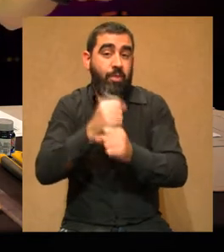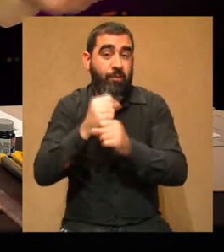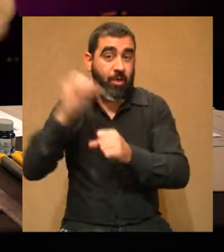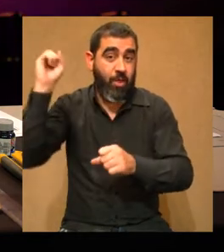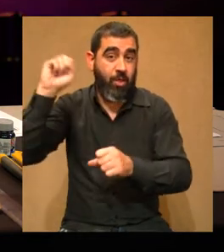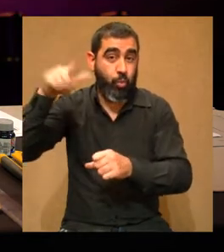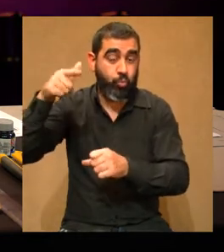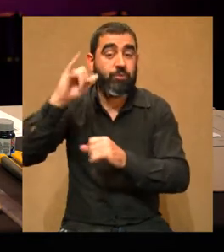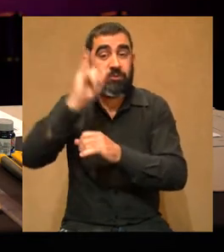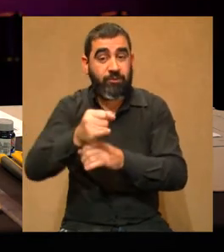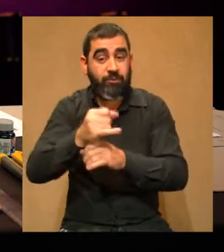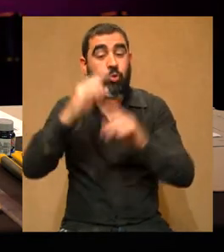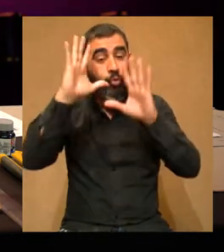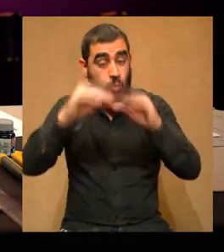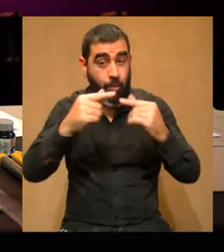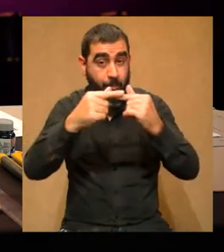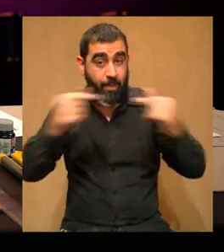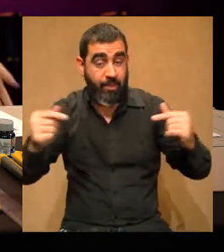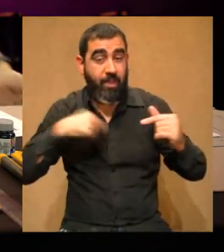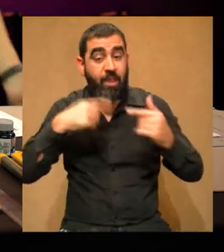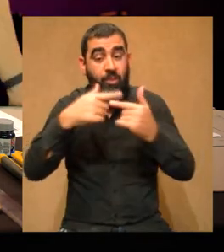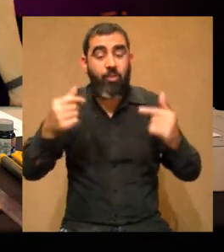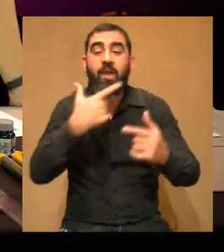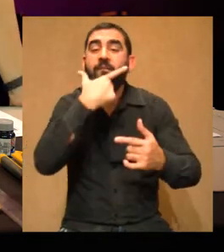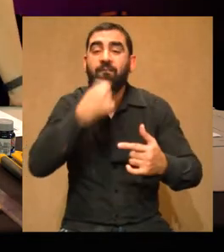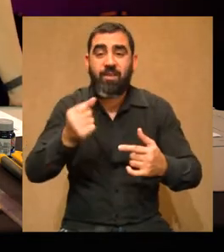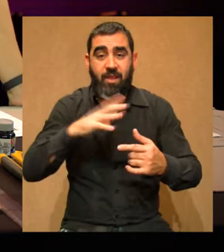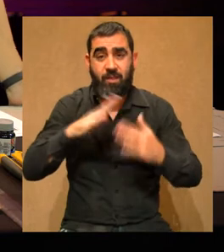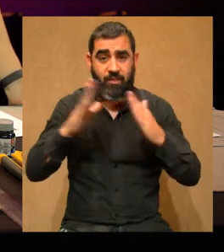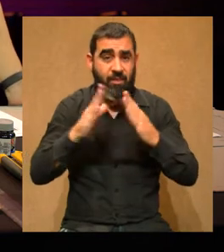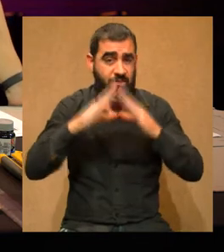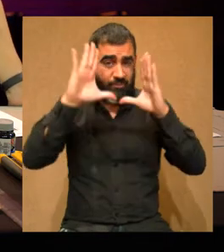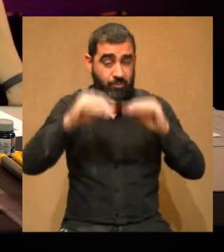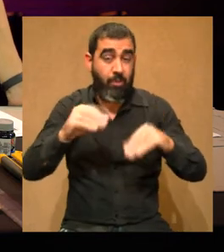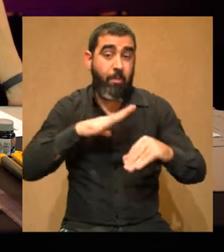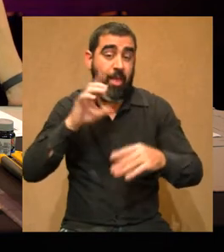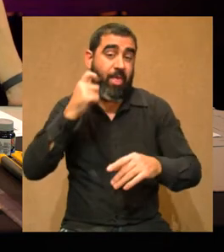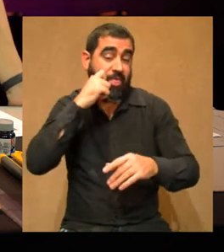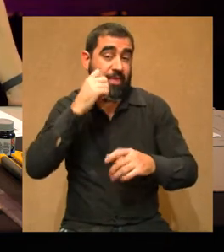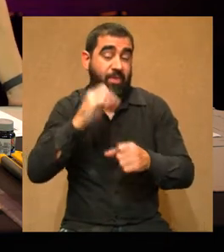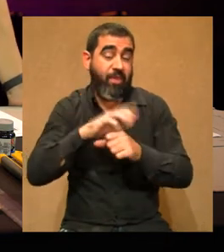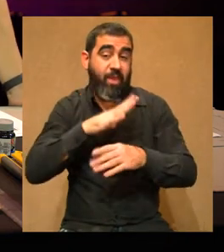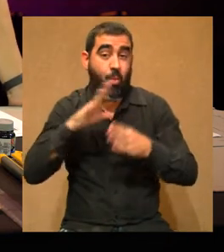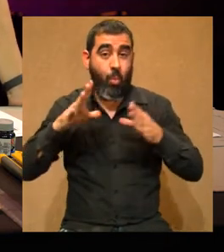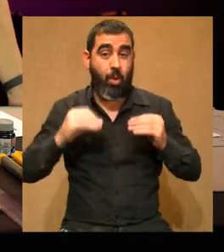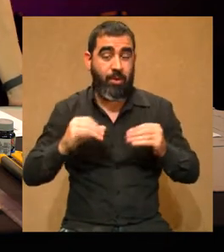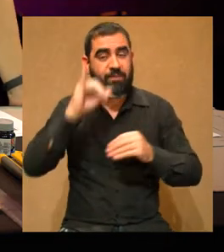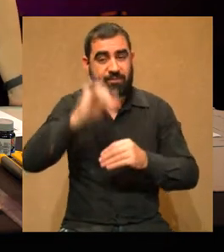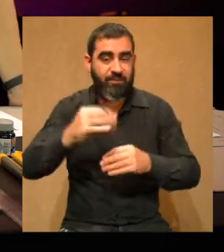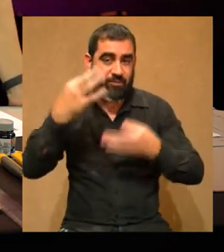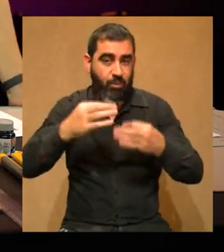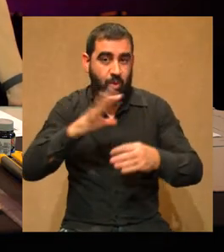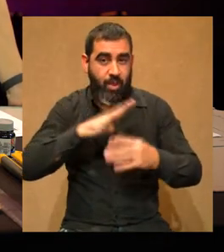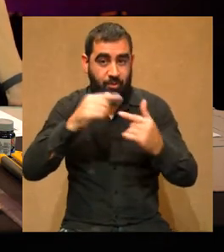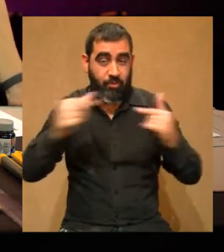está bueno está bueno o sea que todos los materiales son materiales que fácilmente tenemos en casa sobre todo si están en edad escolar totalmente duro tienen que